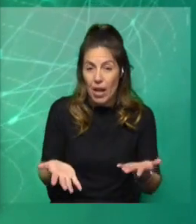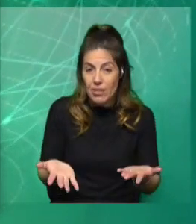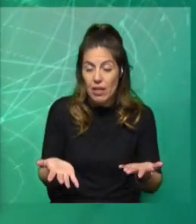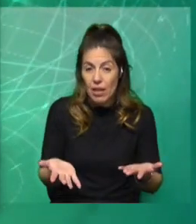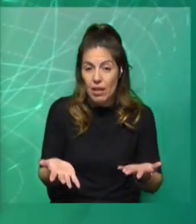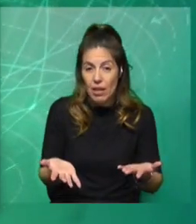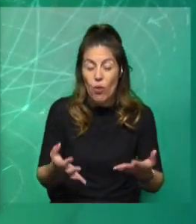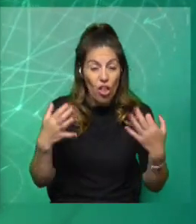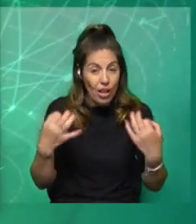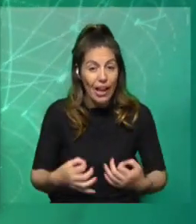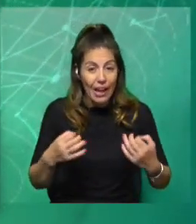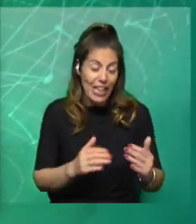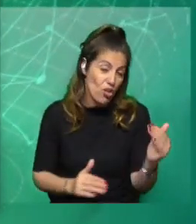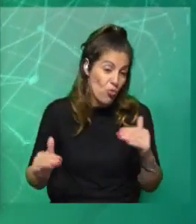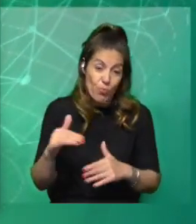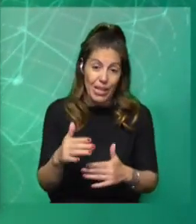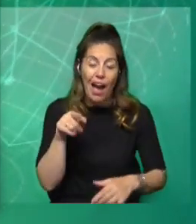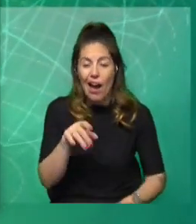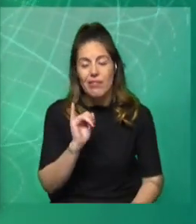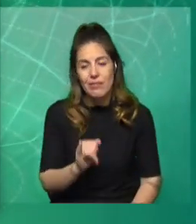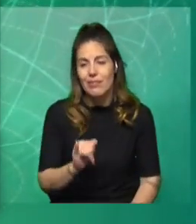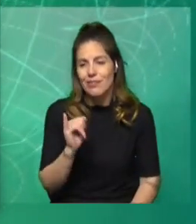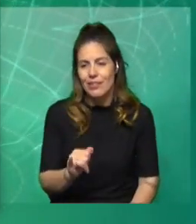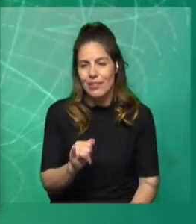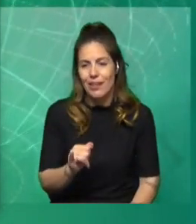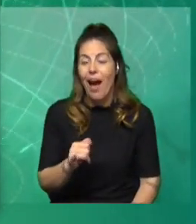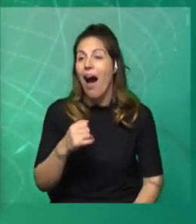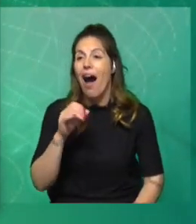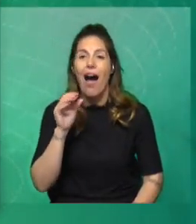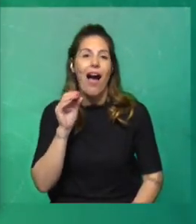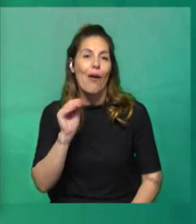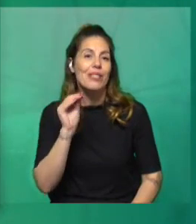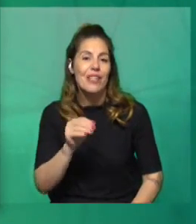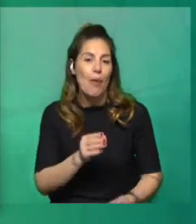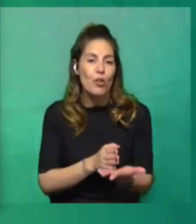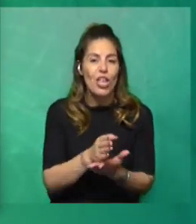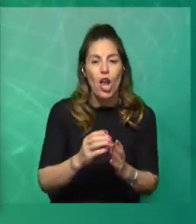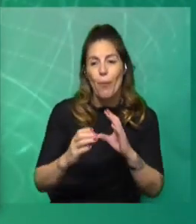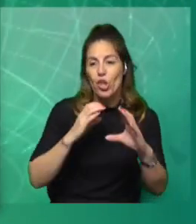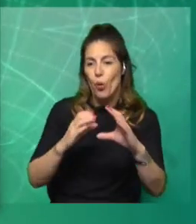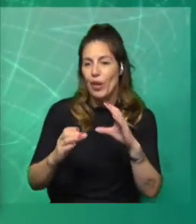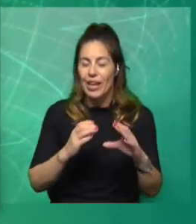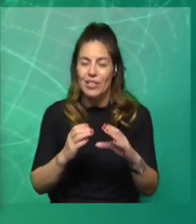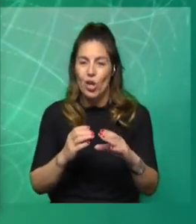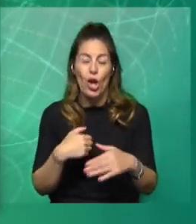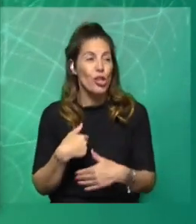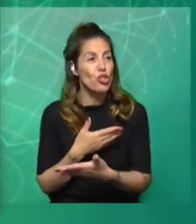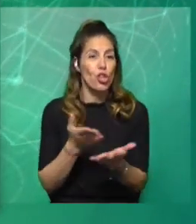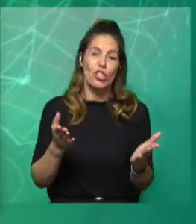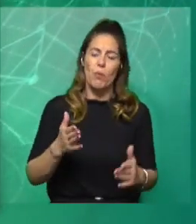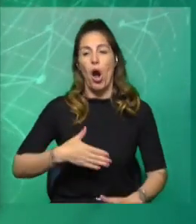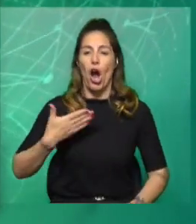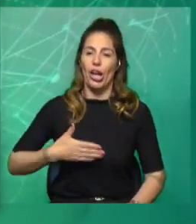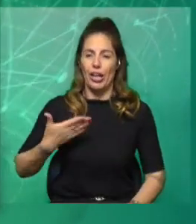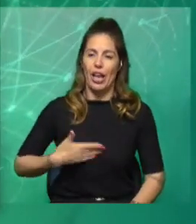Cuando la realidad supera, bueno, ahí sí, llamamos a los medios, nos ponemos en un lindo escenario y salimos a reclamar